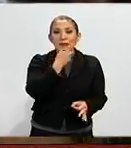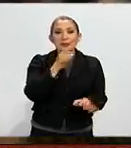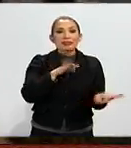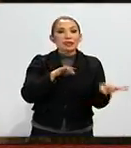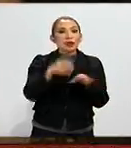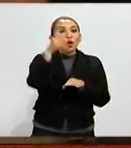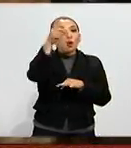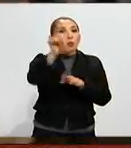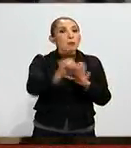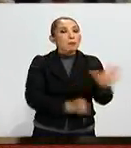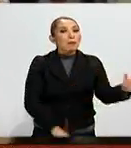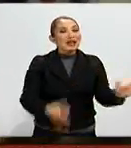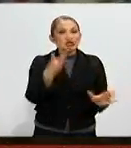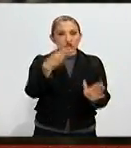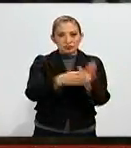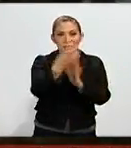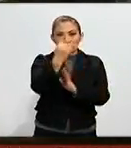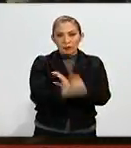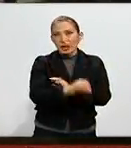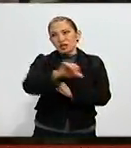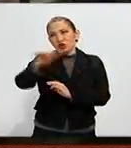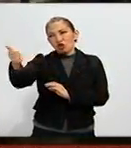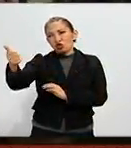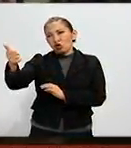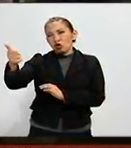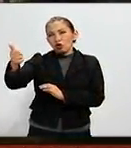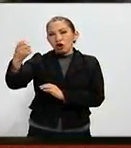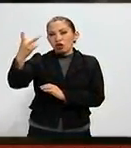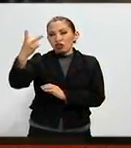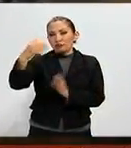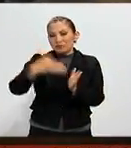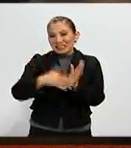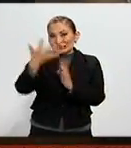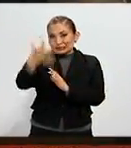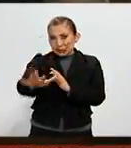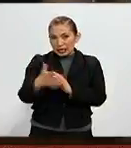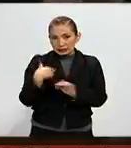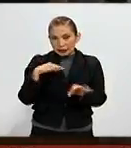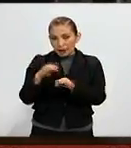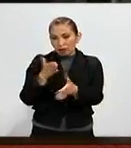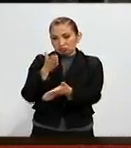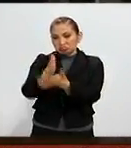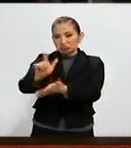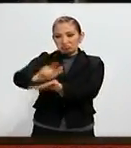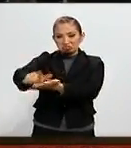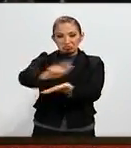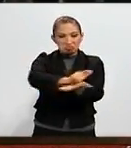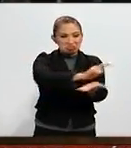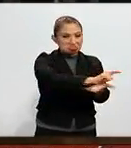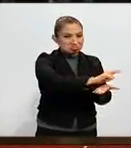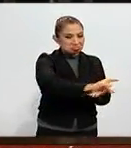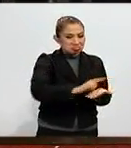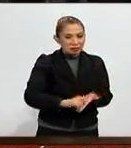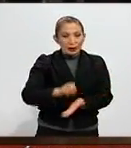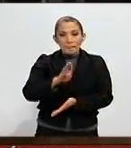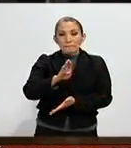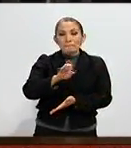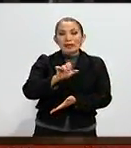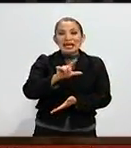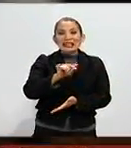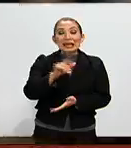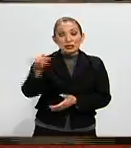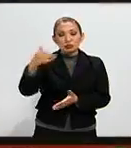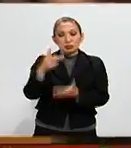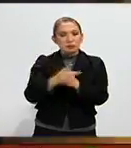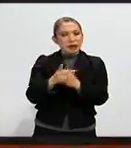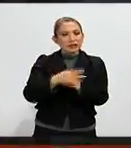trabajó un mes en 2009 y otro en 2010. Y es que hay que recordar que Bélgica es uno de los